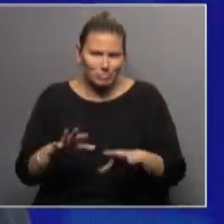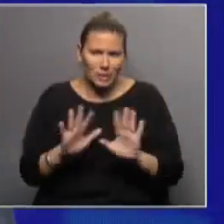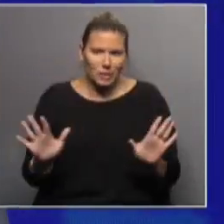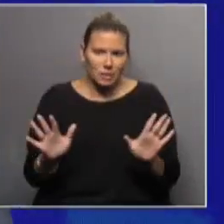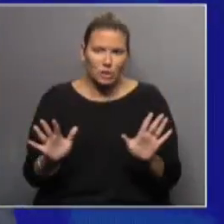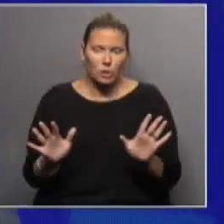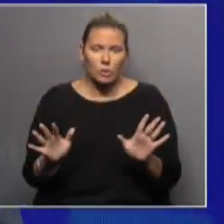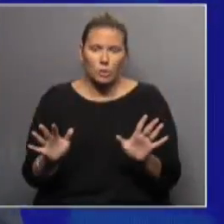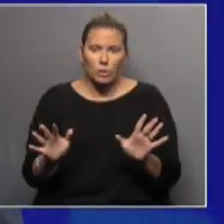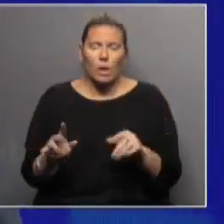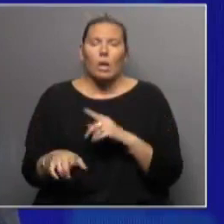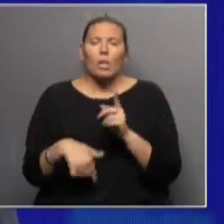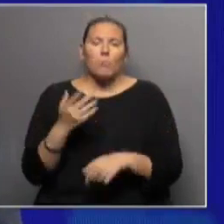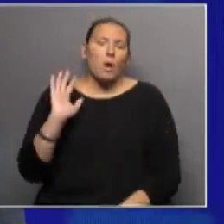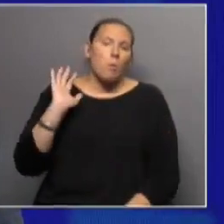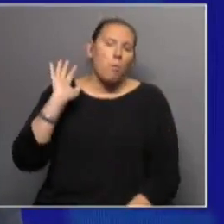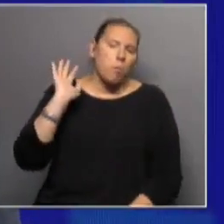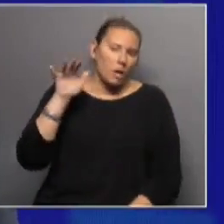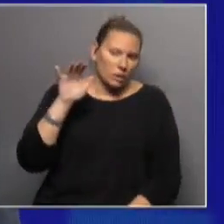sea, después en básquet